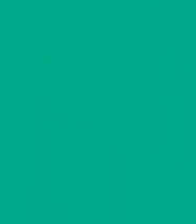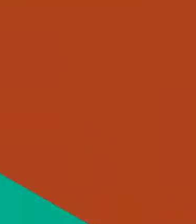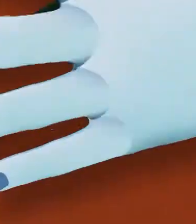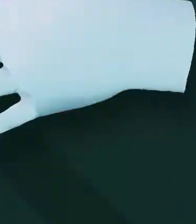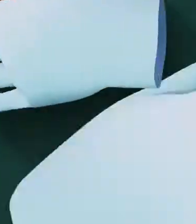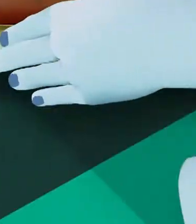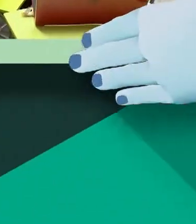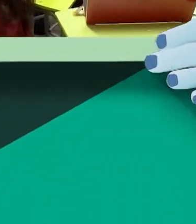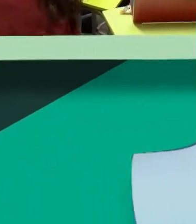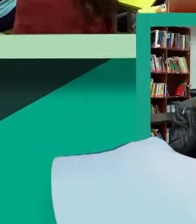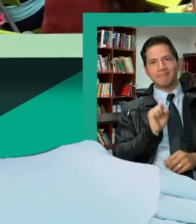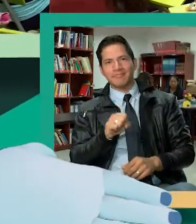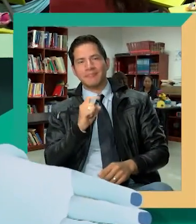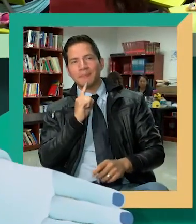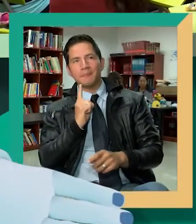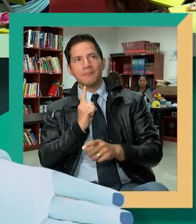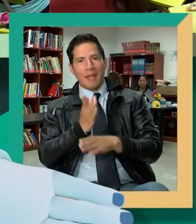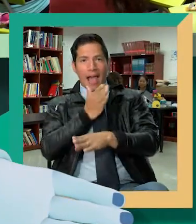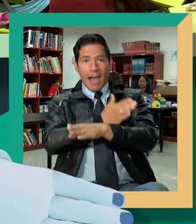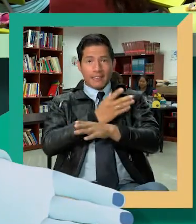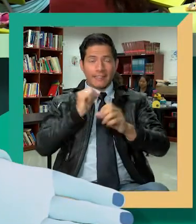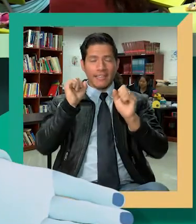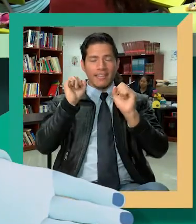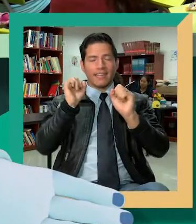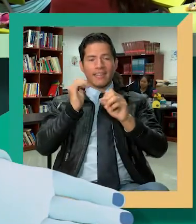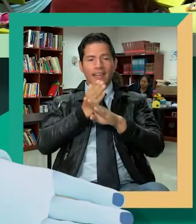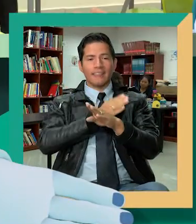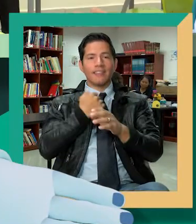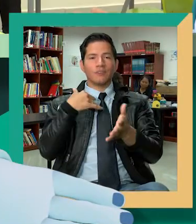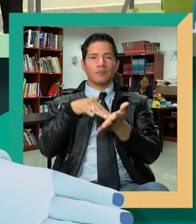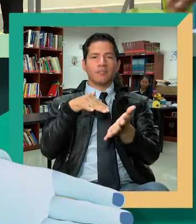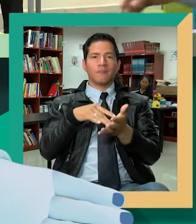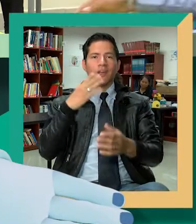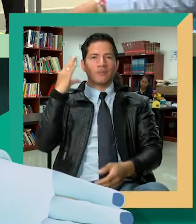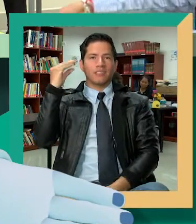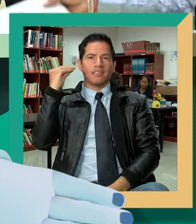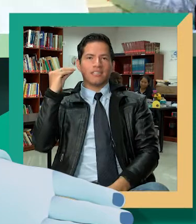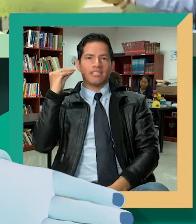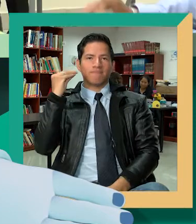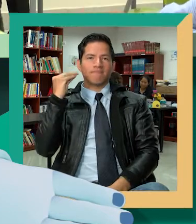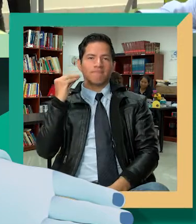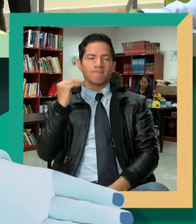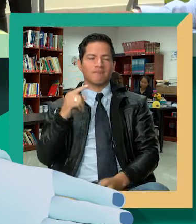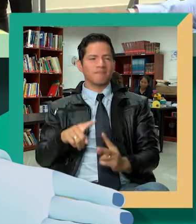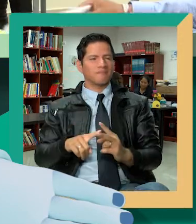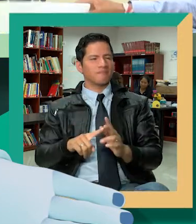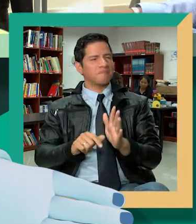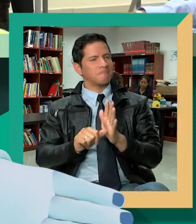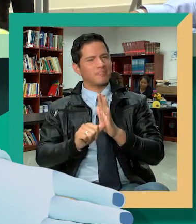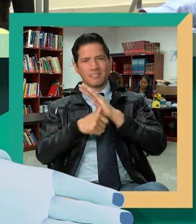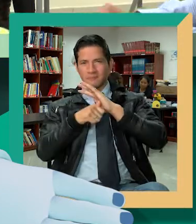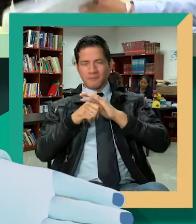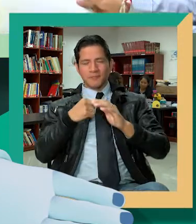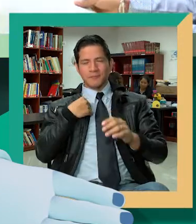En el pasado sí he estudiado con compañeros oyentes. Era un poco incómodo para mí,